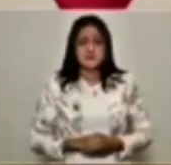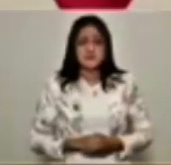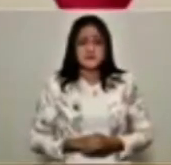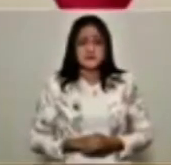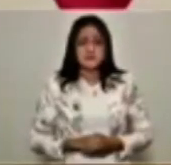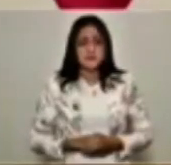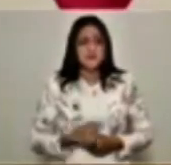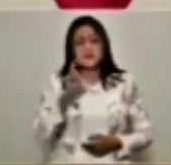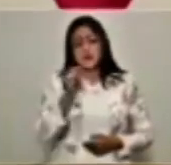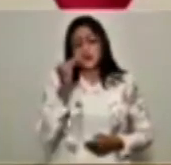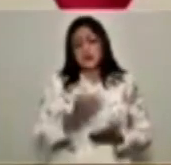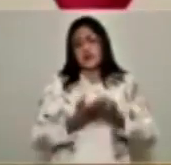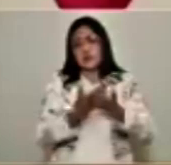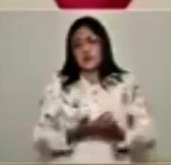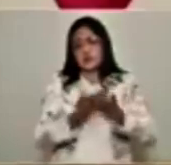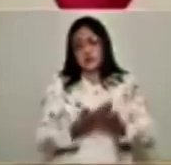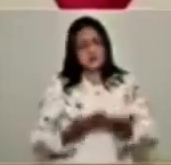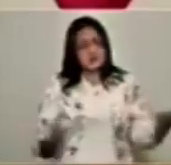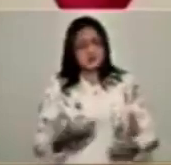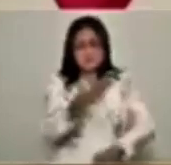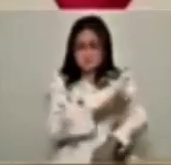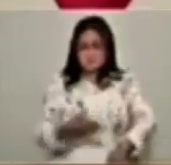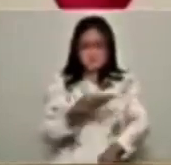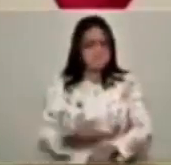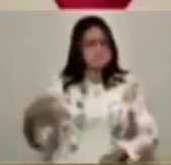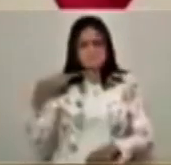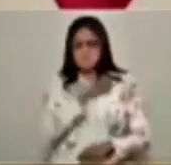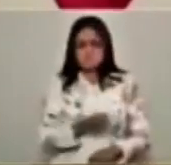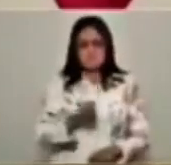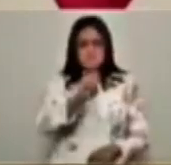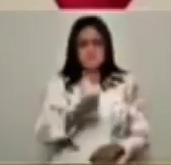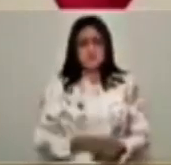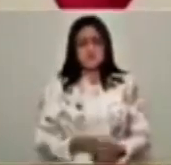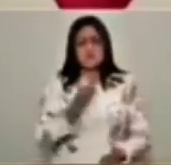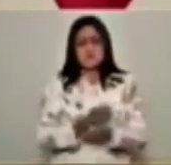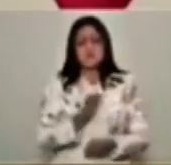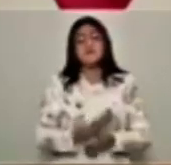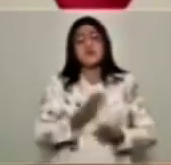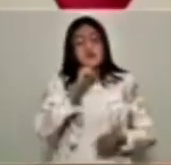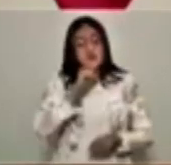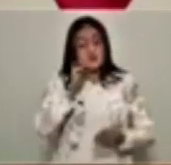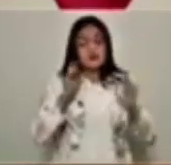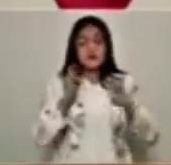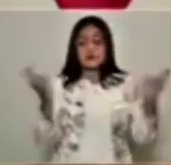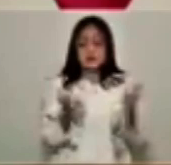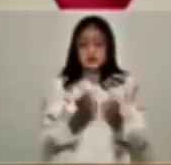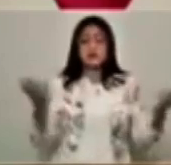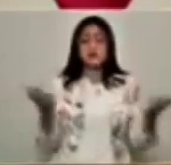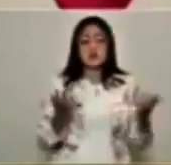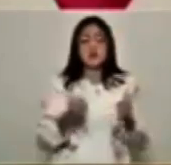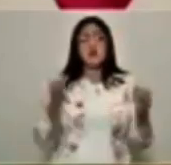no se tarda resuelve inmediatamente y tuve la reunión de obras relacionadas